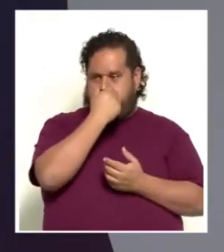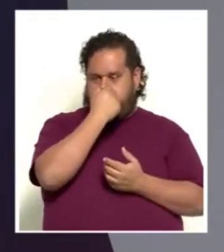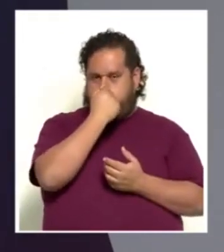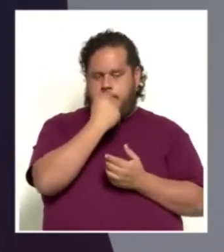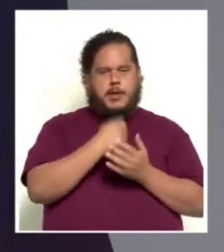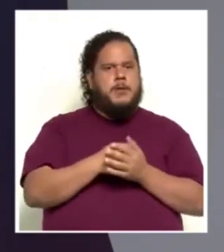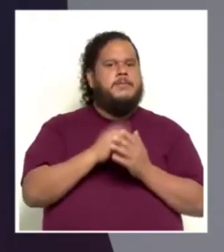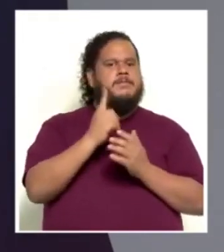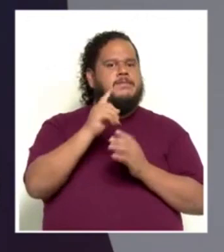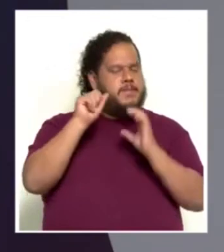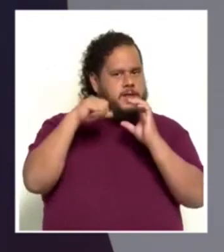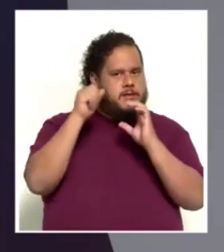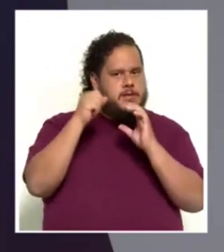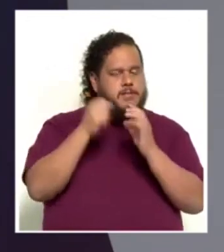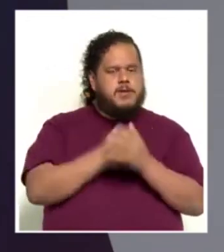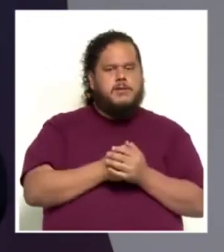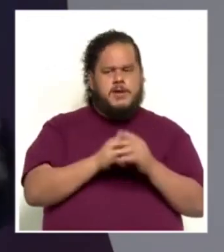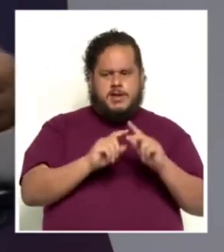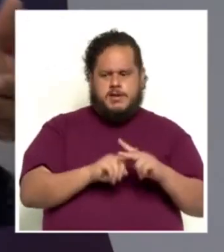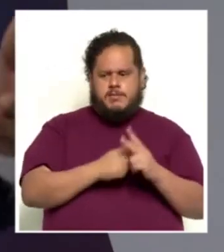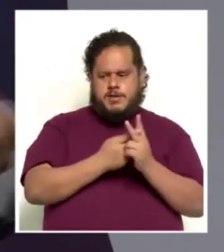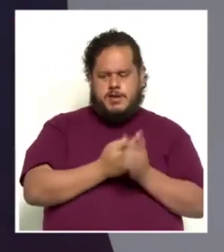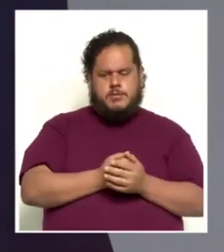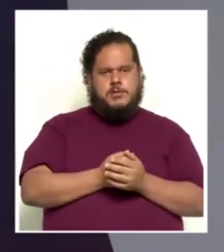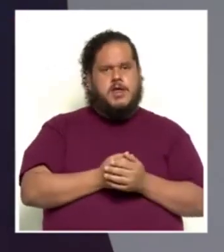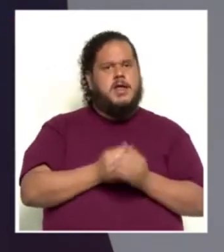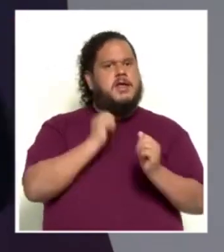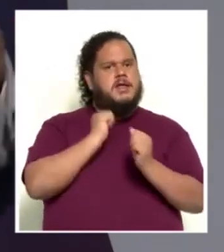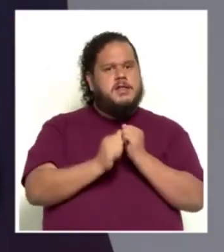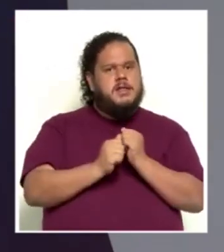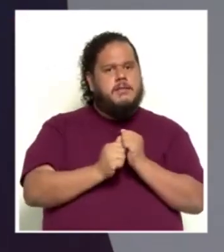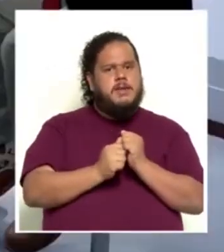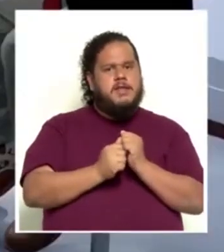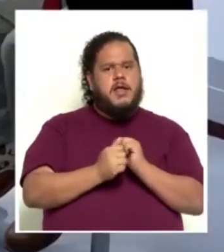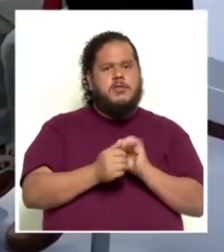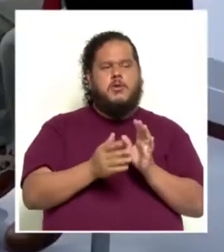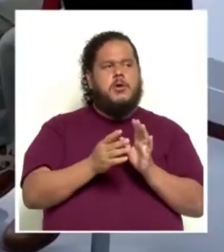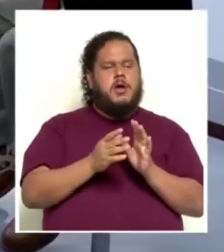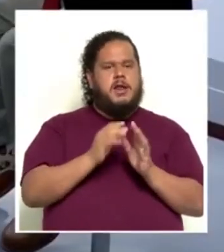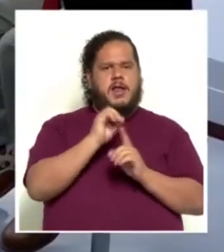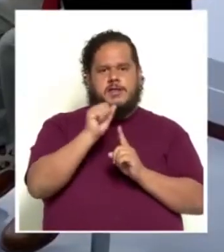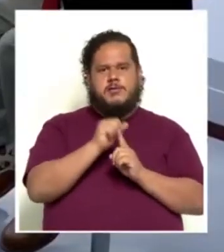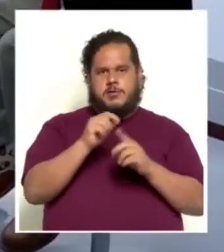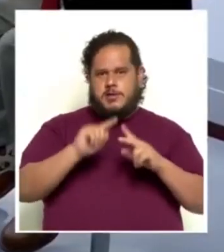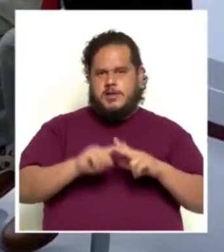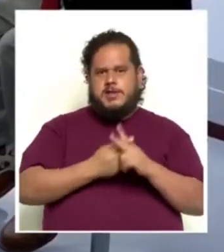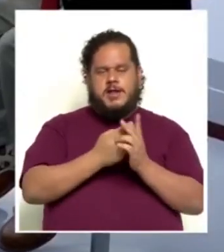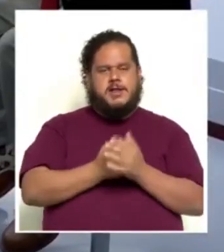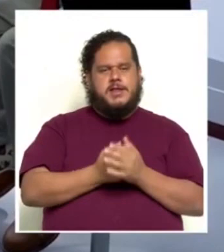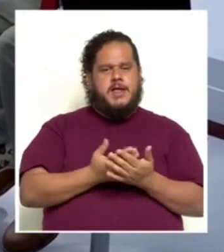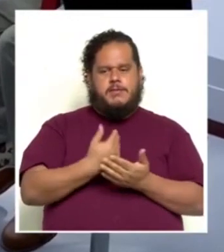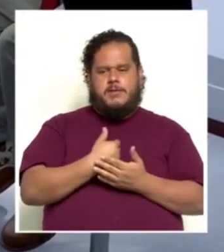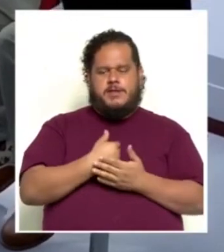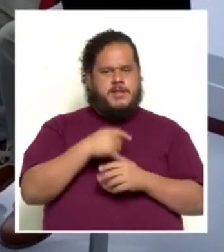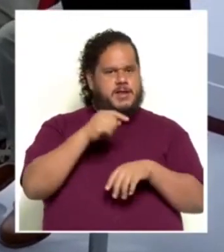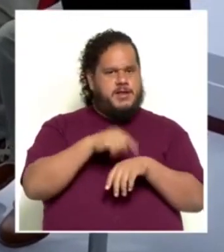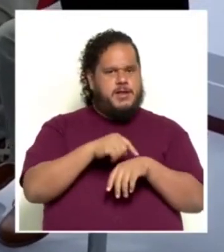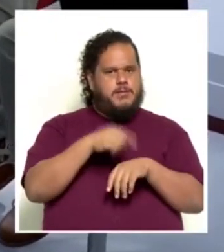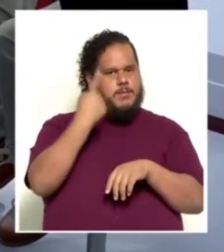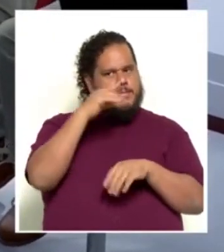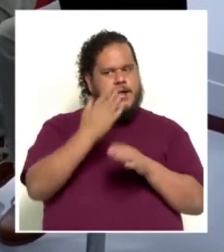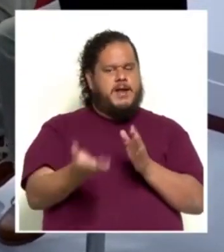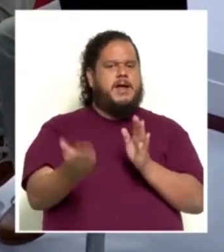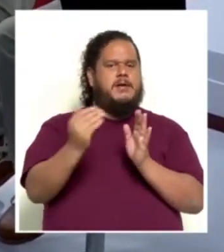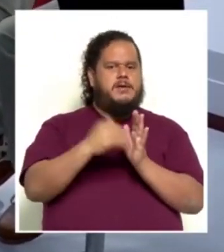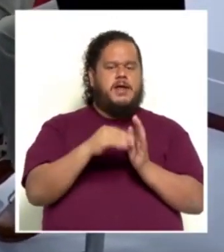Es una película que empezamos, están pasando apenas los créditos iniciales. Vamos a tener tiempo de volver a